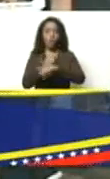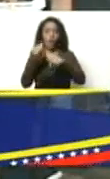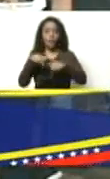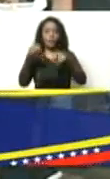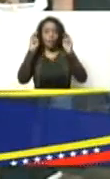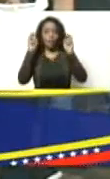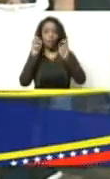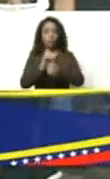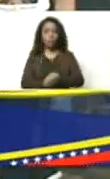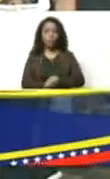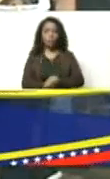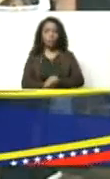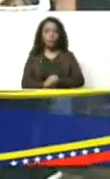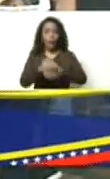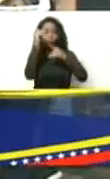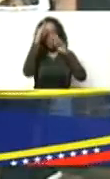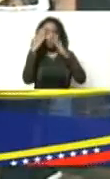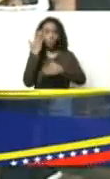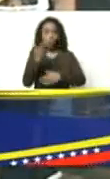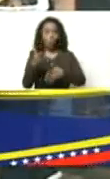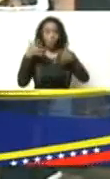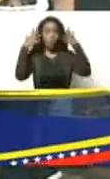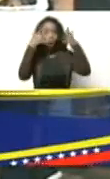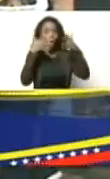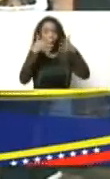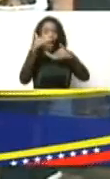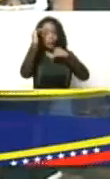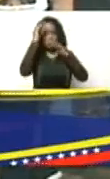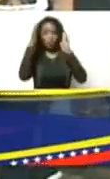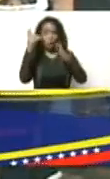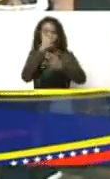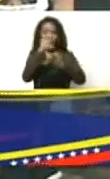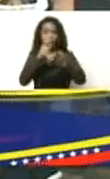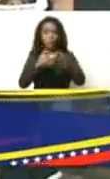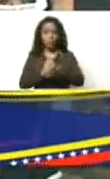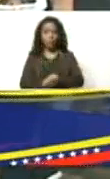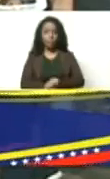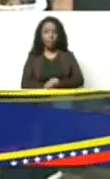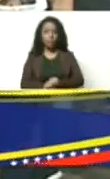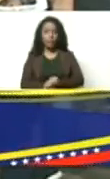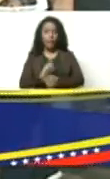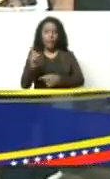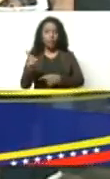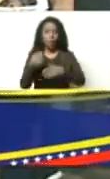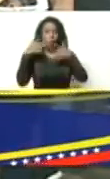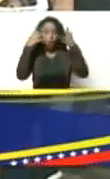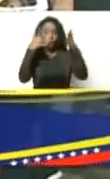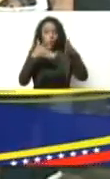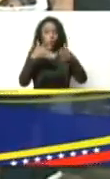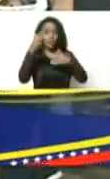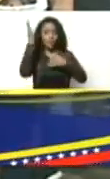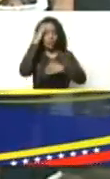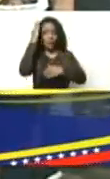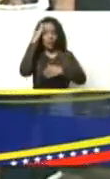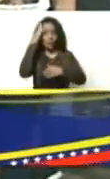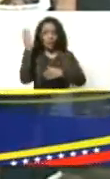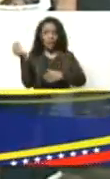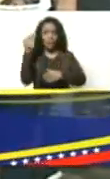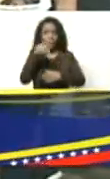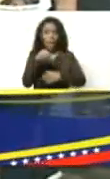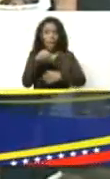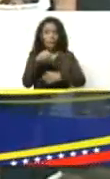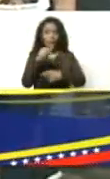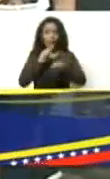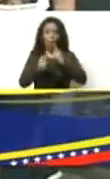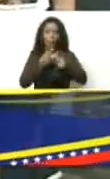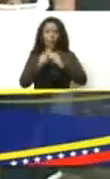caso, atenta a sus orientaciones, atenta a sus lineamientos, que son orientaciones sabias, y qué más, qué cosa